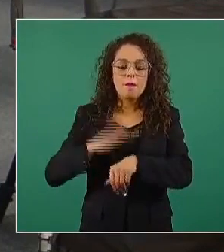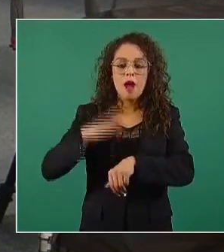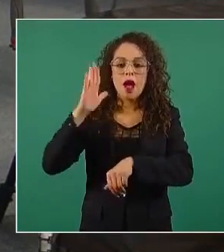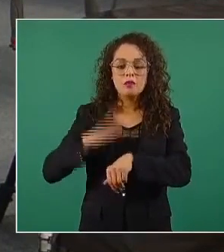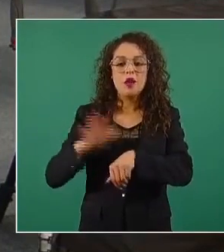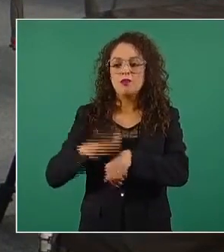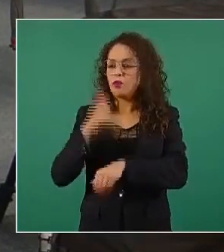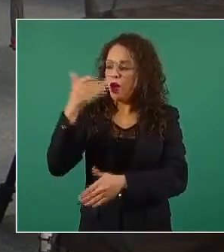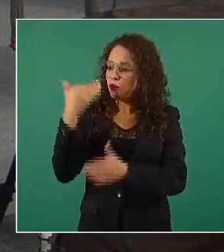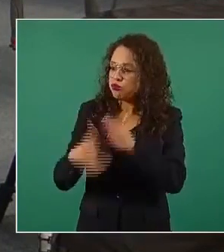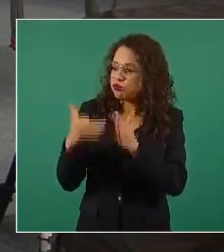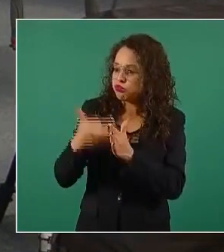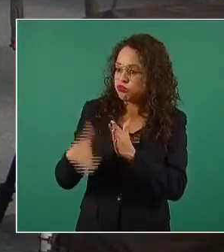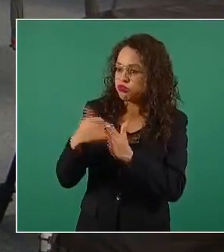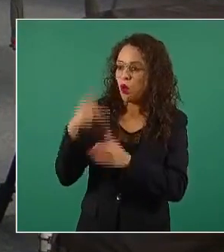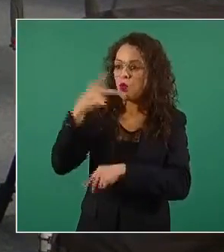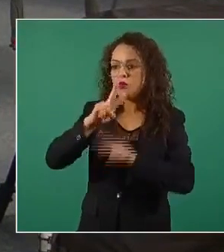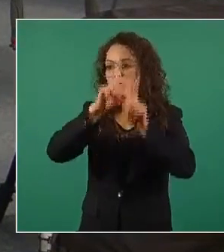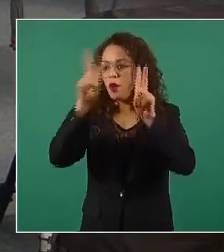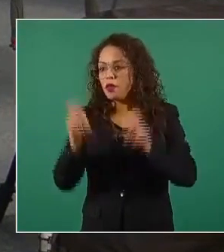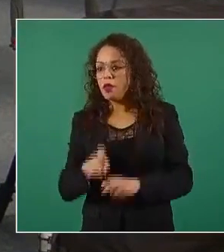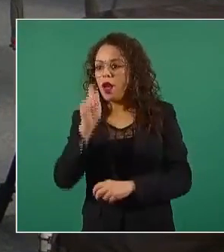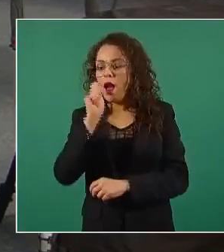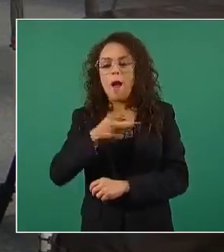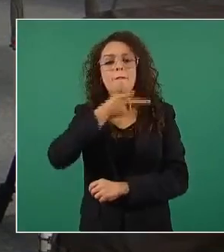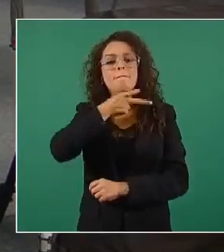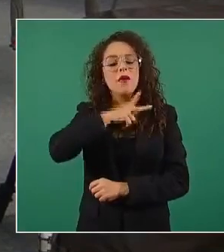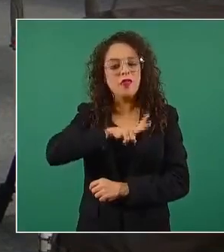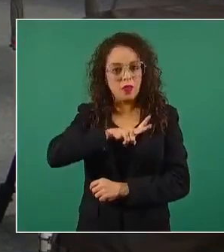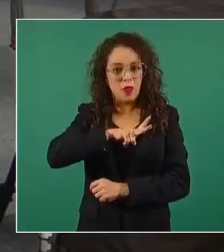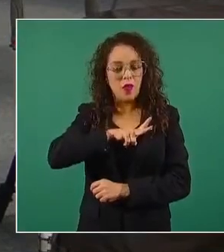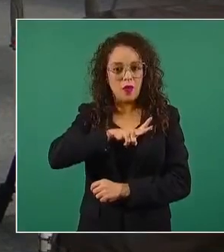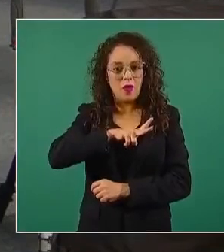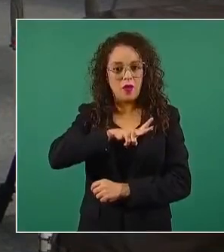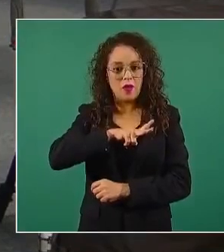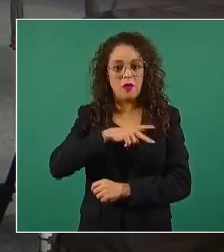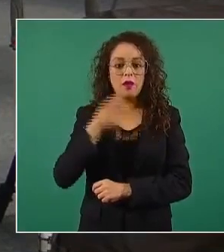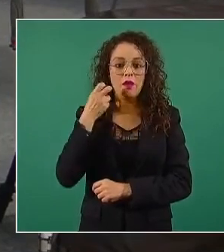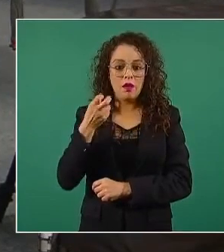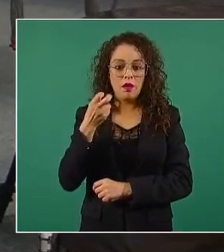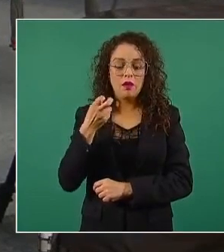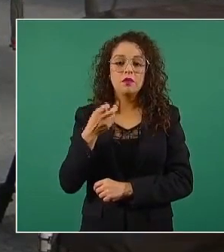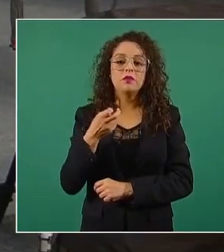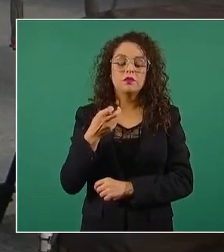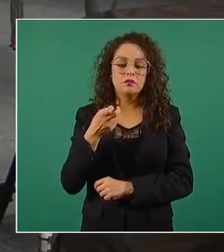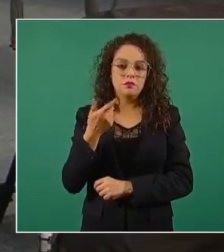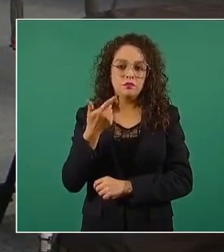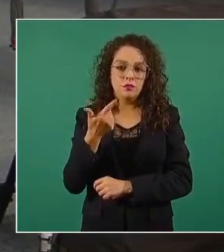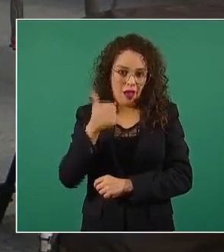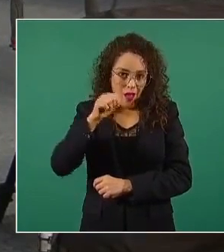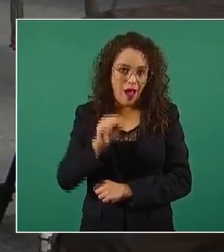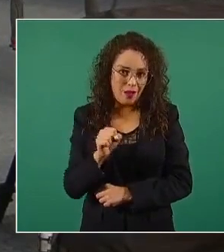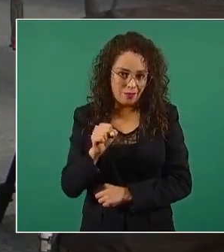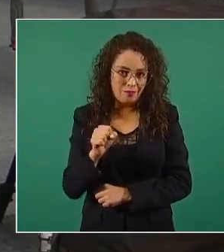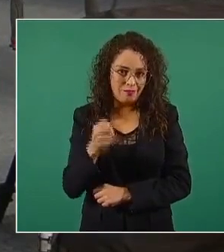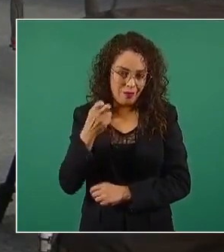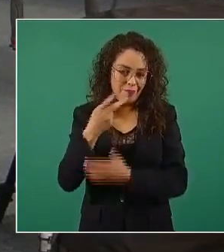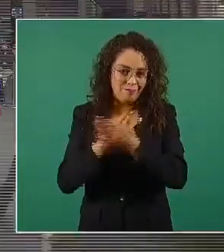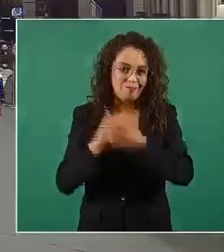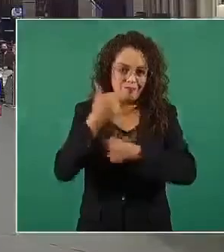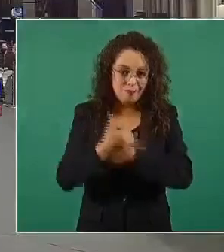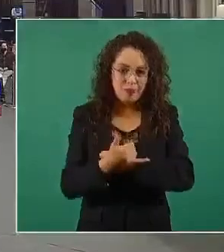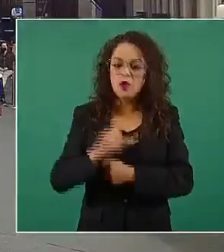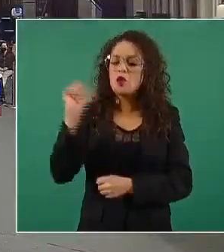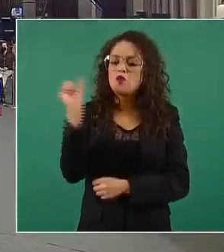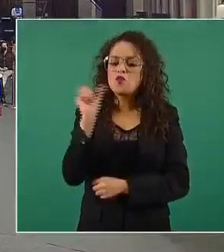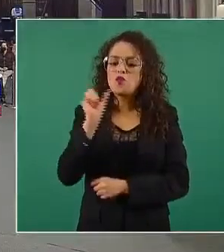local y en consecuencia en la distribución de este proyecto del gas bienestar, y cuándo iniciaría